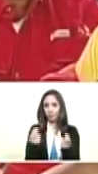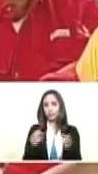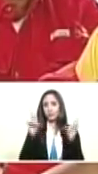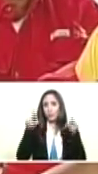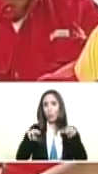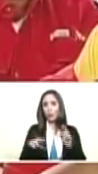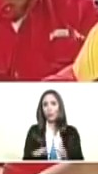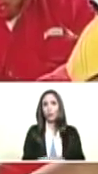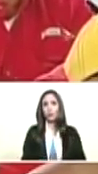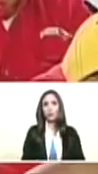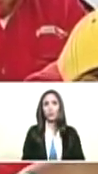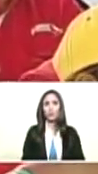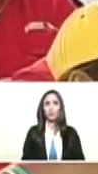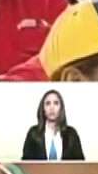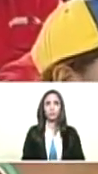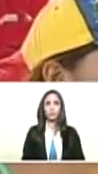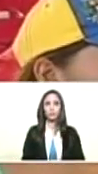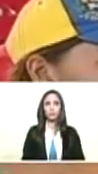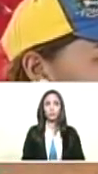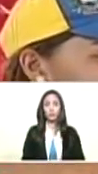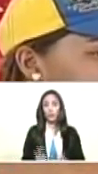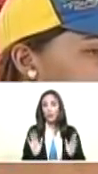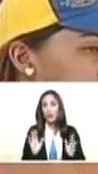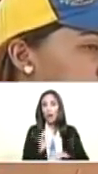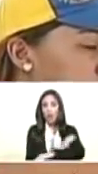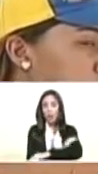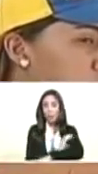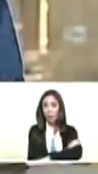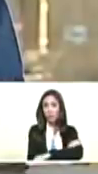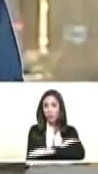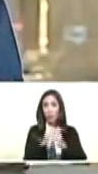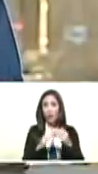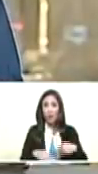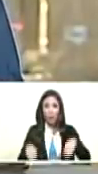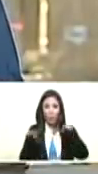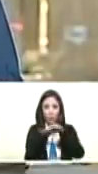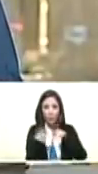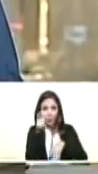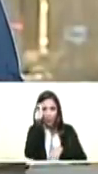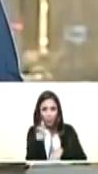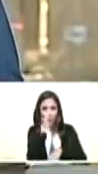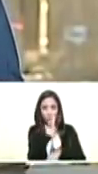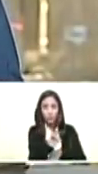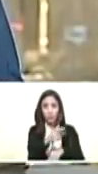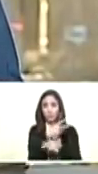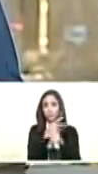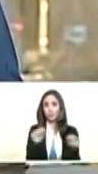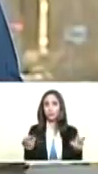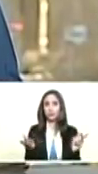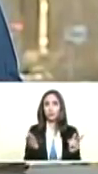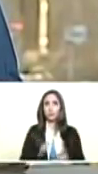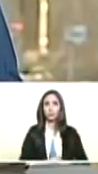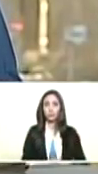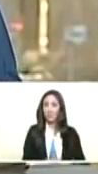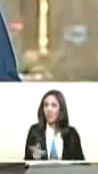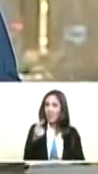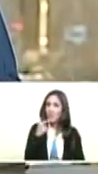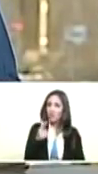pueblo? ¿La oligarquía es alternativa para el pueblo? Ellos dicen que los